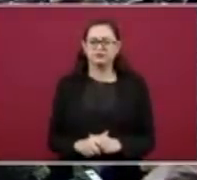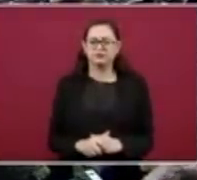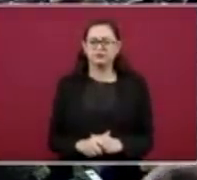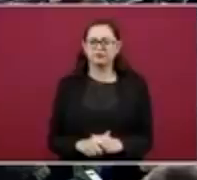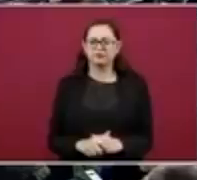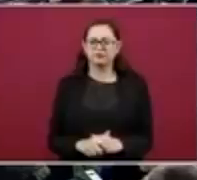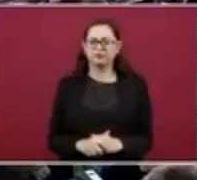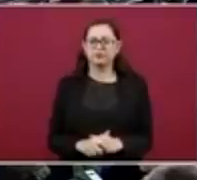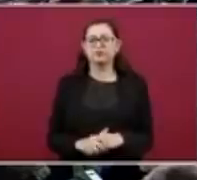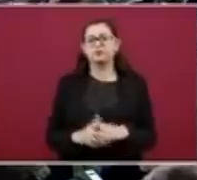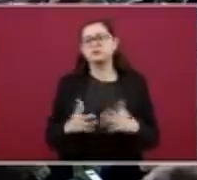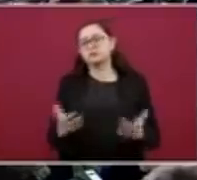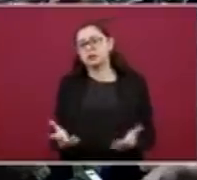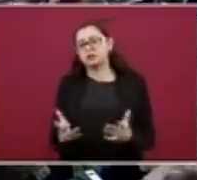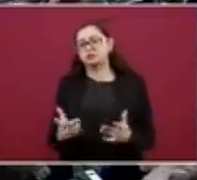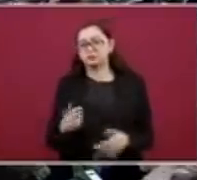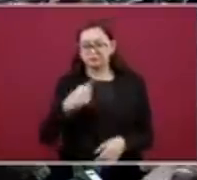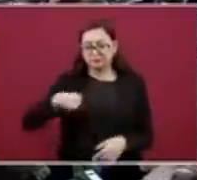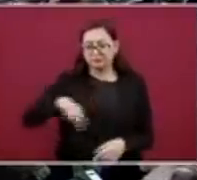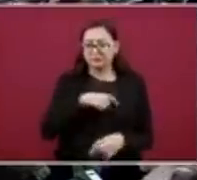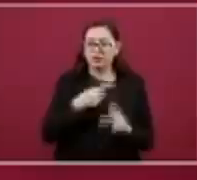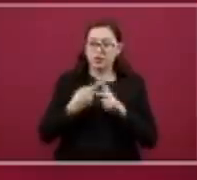Llegamos y nos encontramos